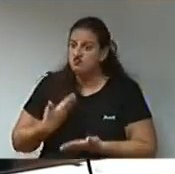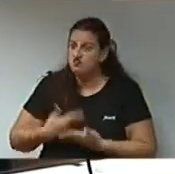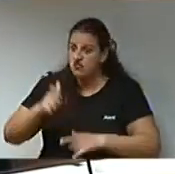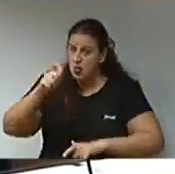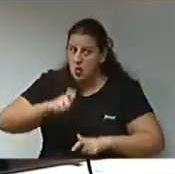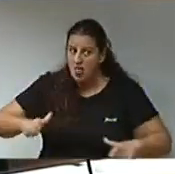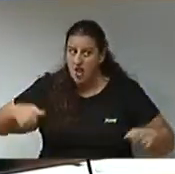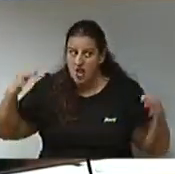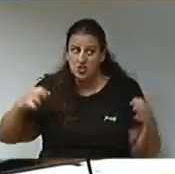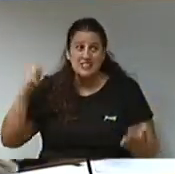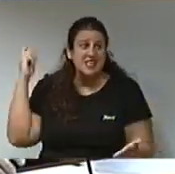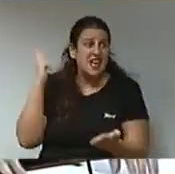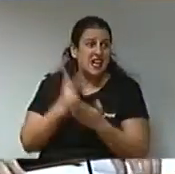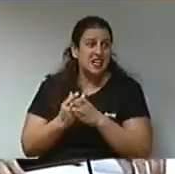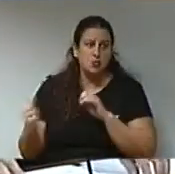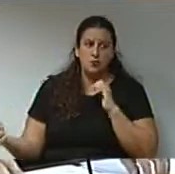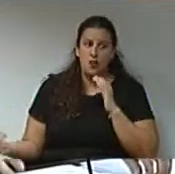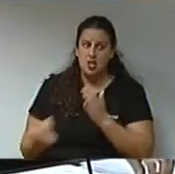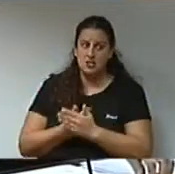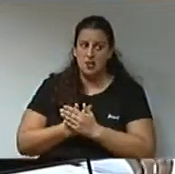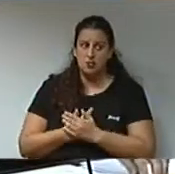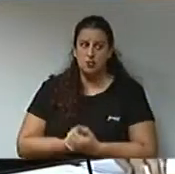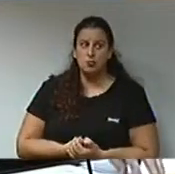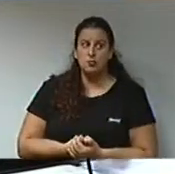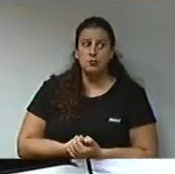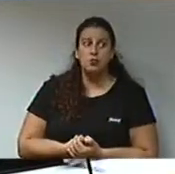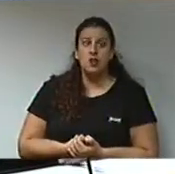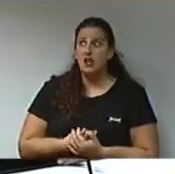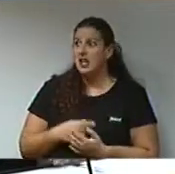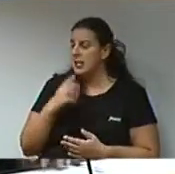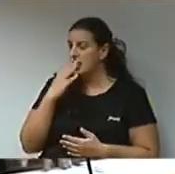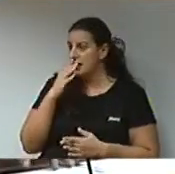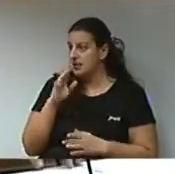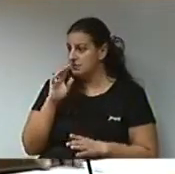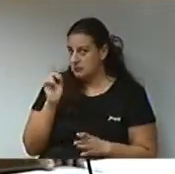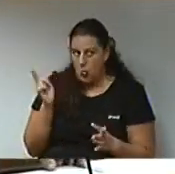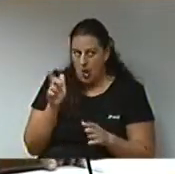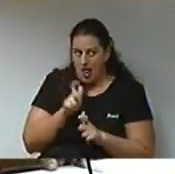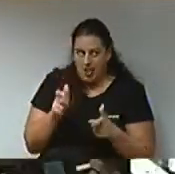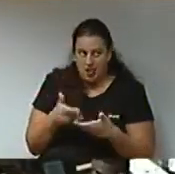es un proyecto fracasado. No tiene ninguna credibilidad.